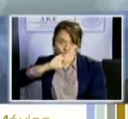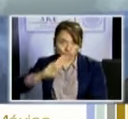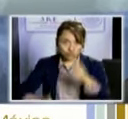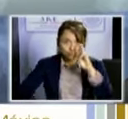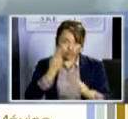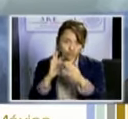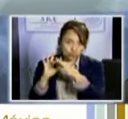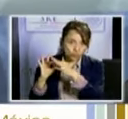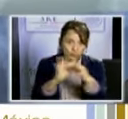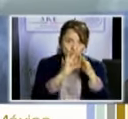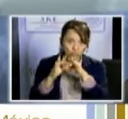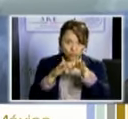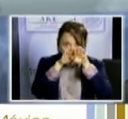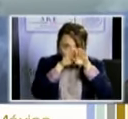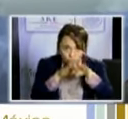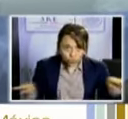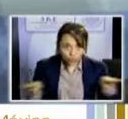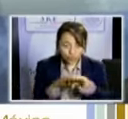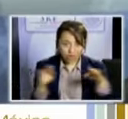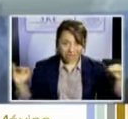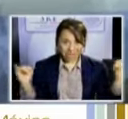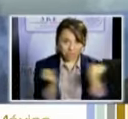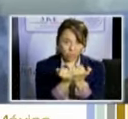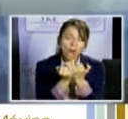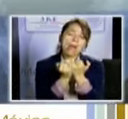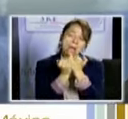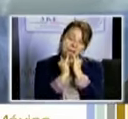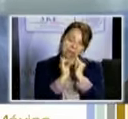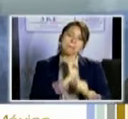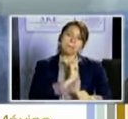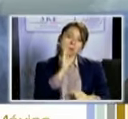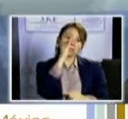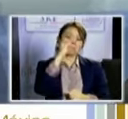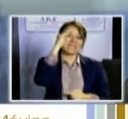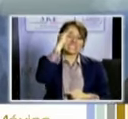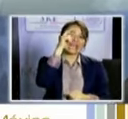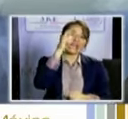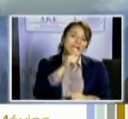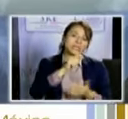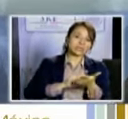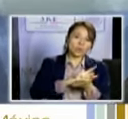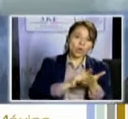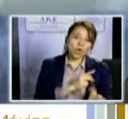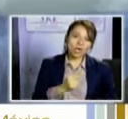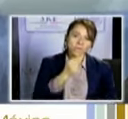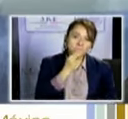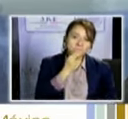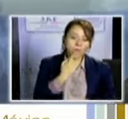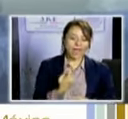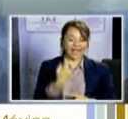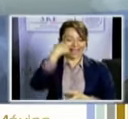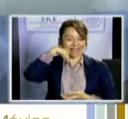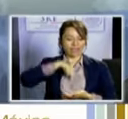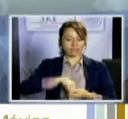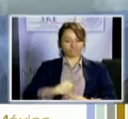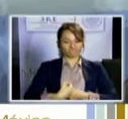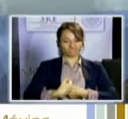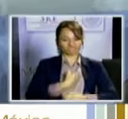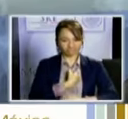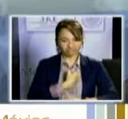droga hace daño, más o menos. A alguno hace más daño y a otro hace